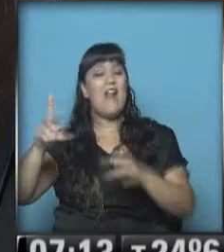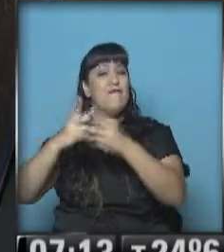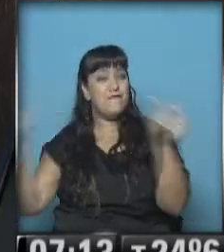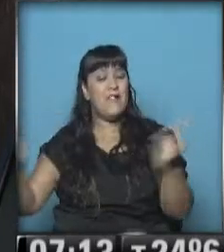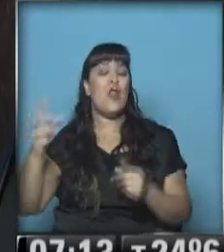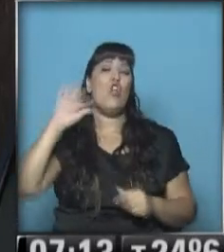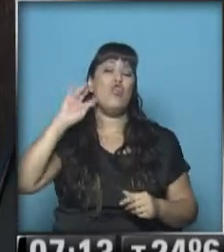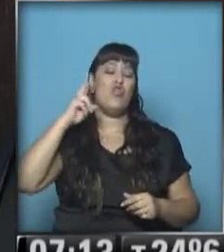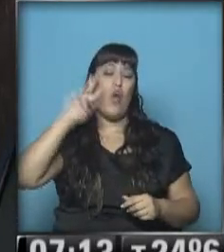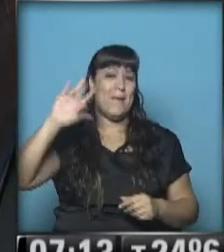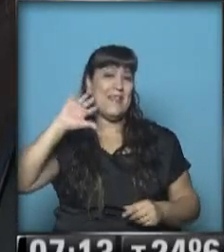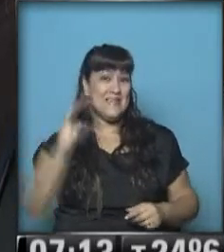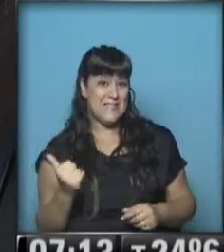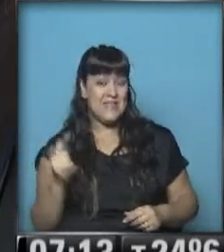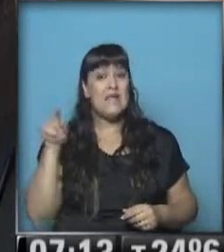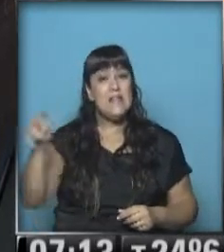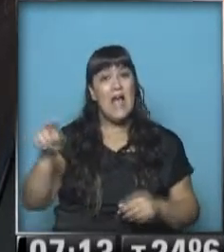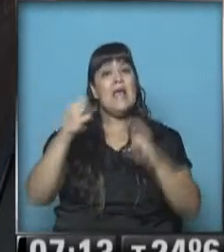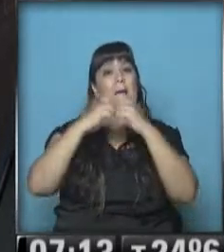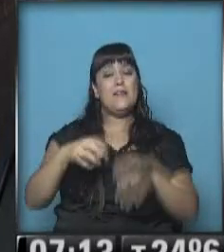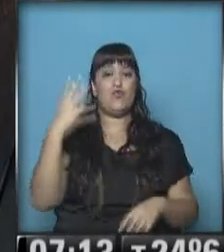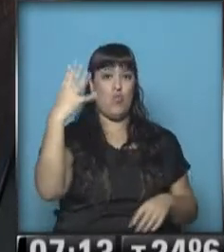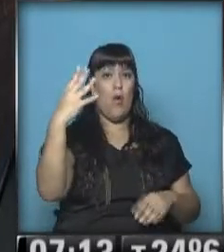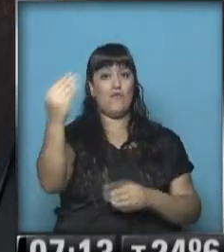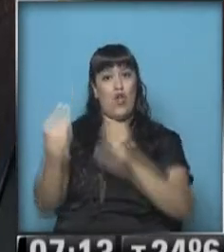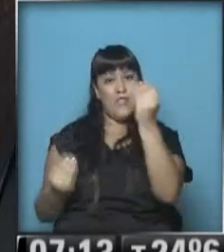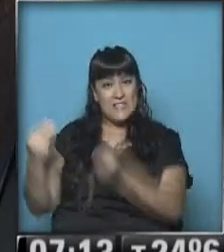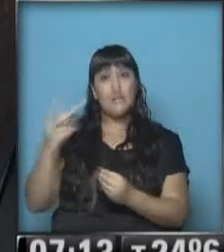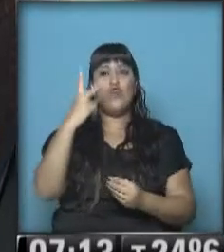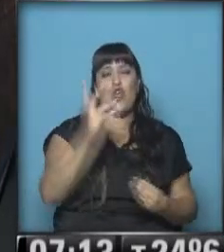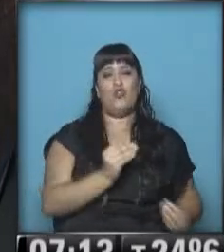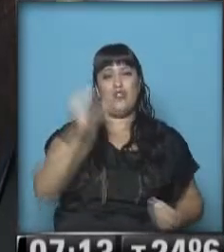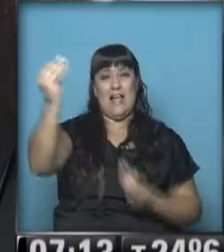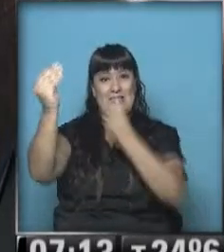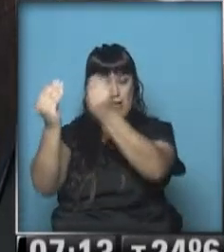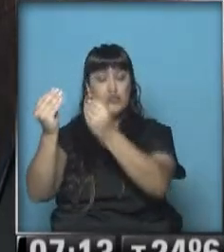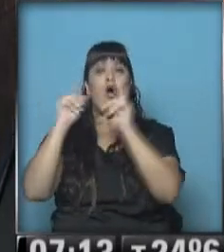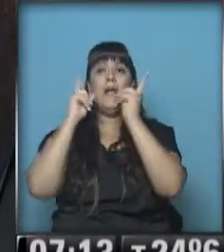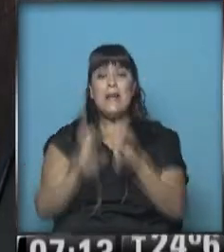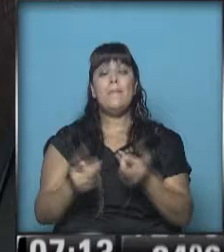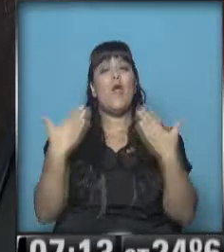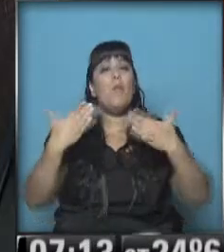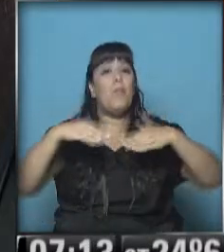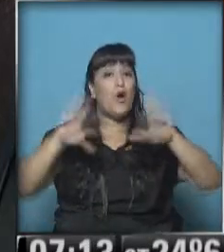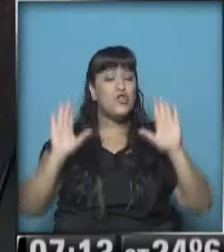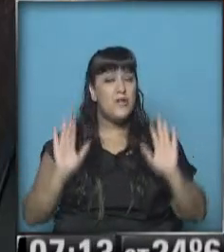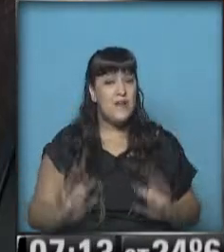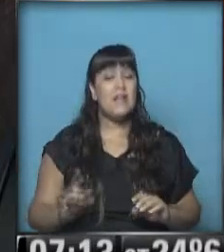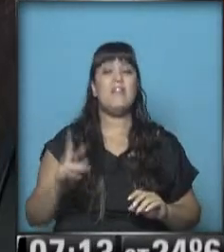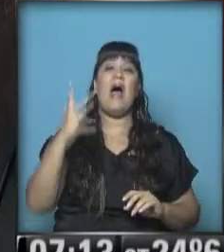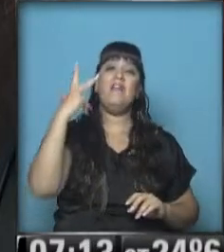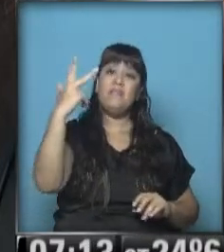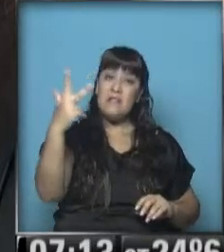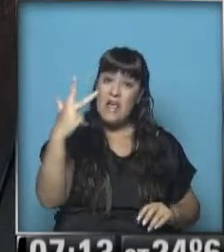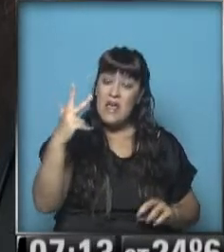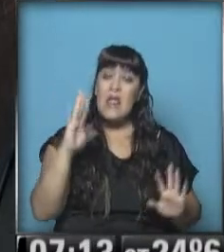2016 con, en principio, 4 descensos y 2 ascensos o la posibilidad de que sean 3 los